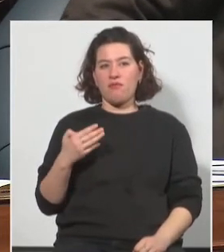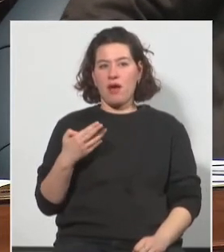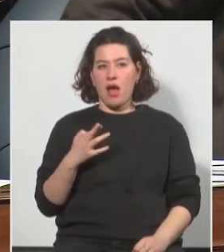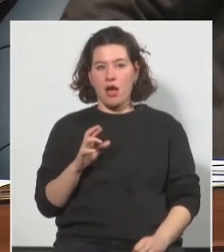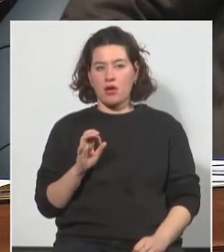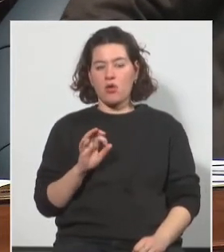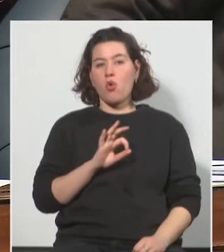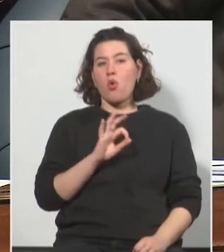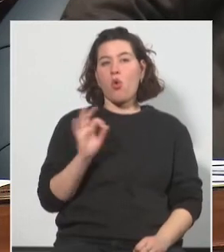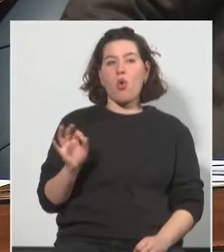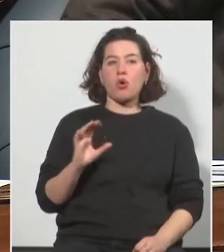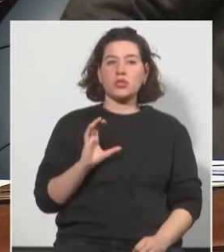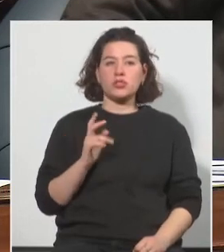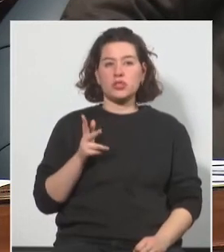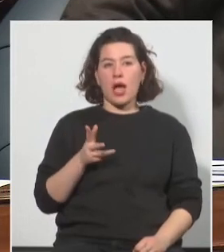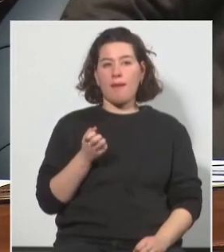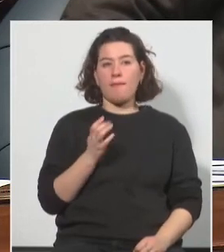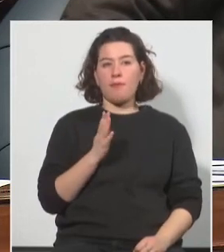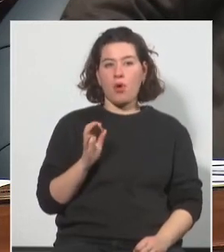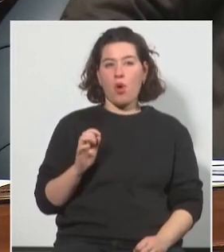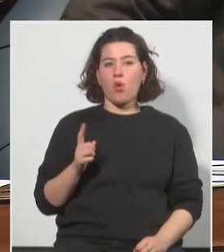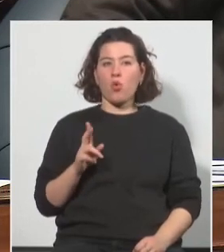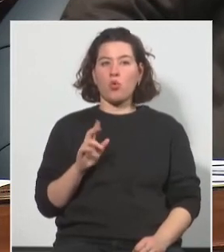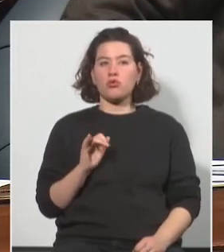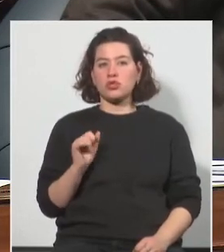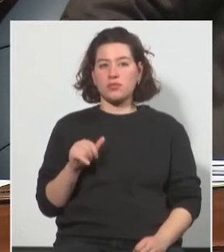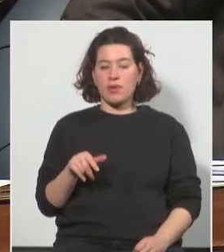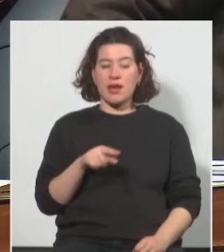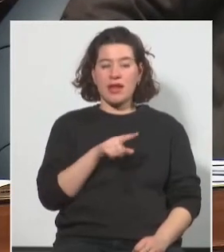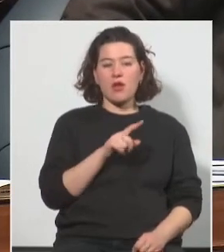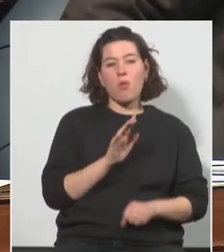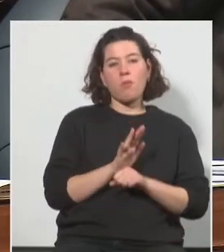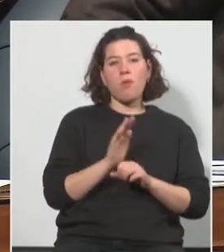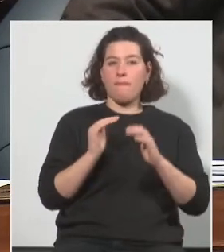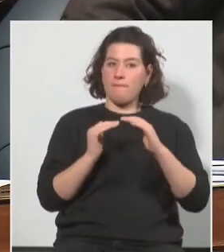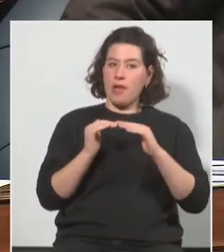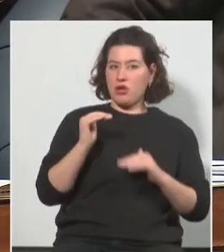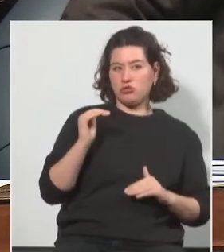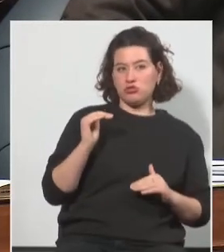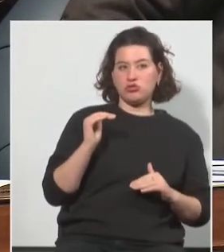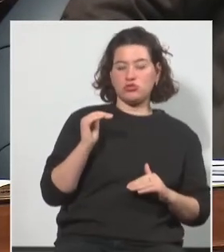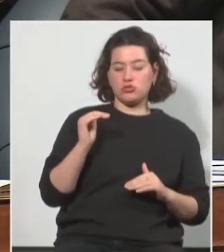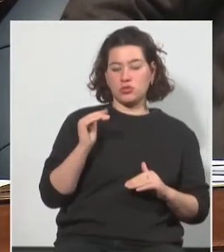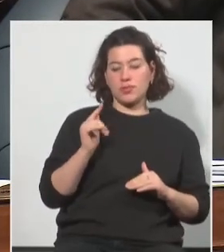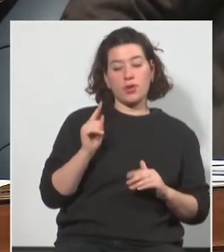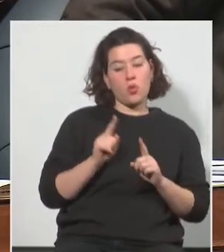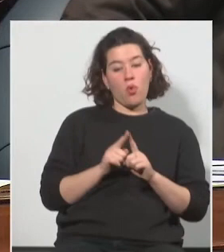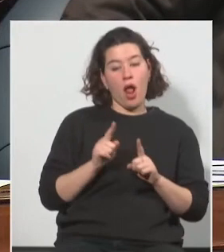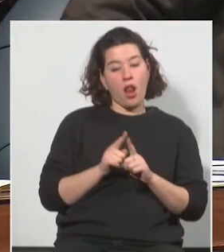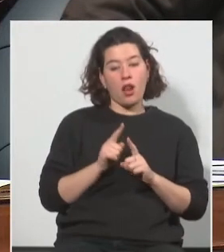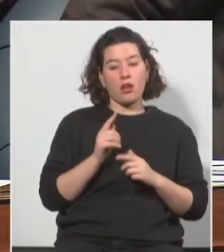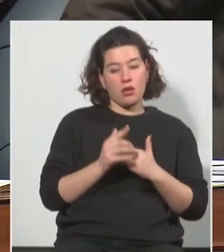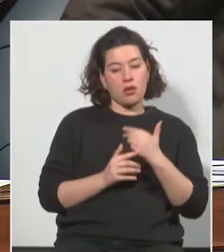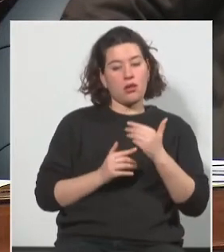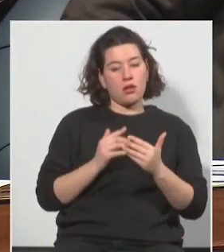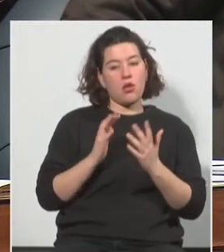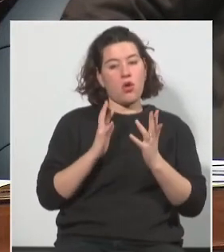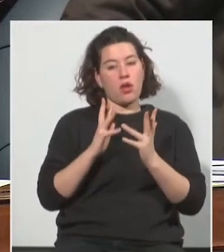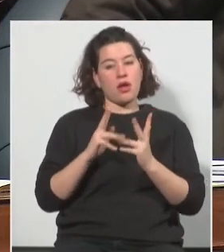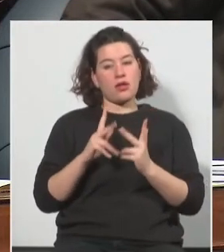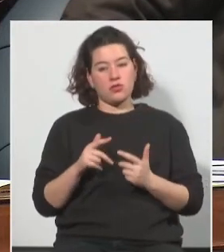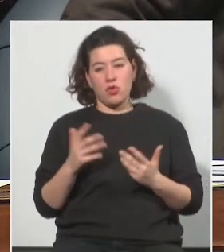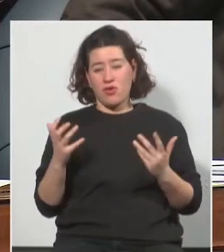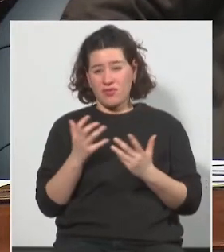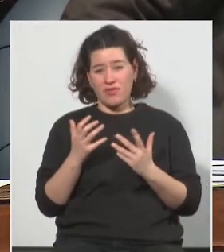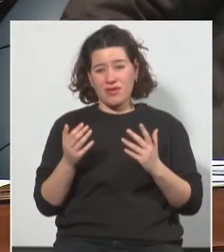Guzmán. Yo creo que lo tenemos que ubicar como un engranaje menor en la tenebrosa organización que